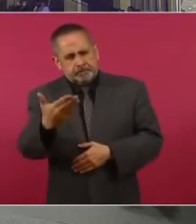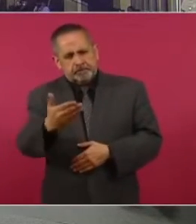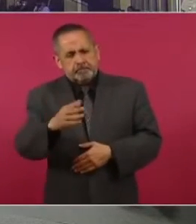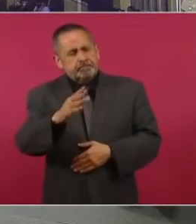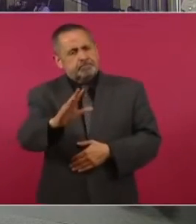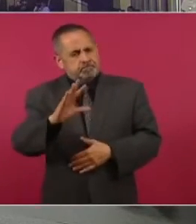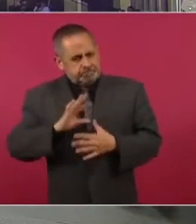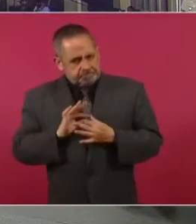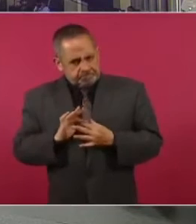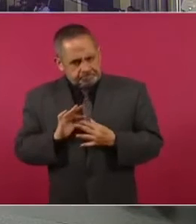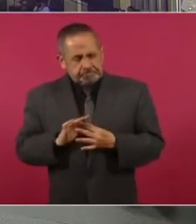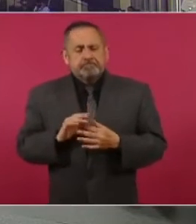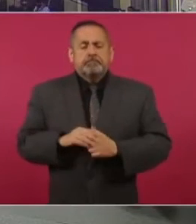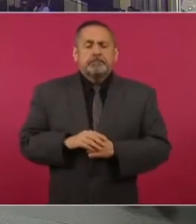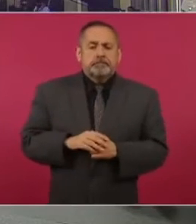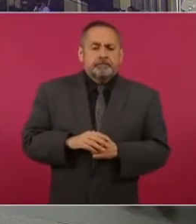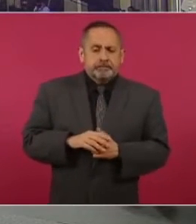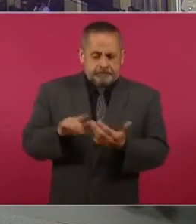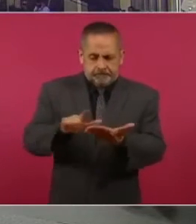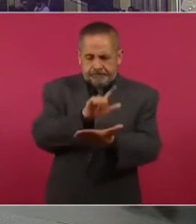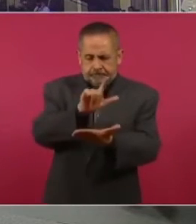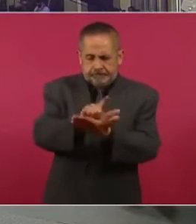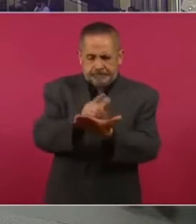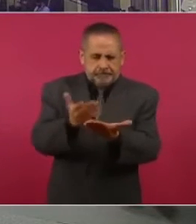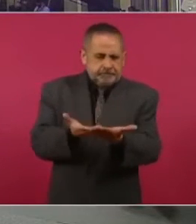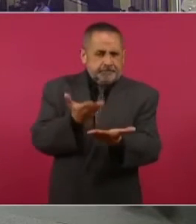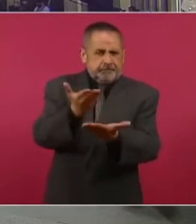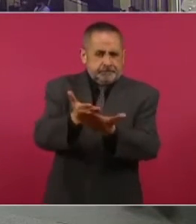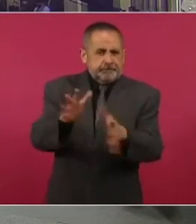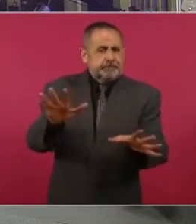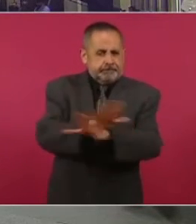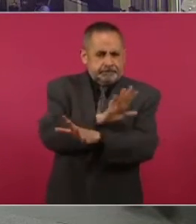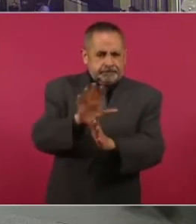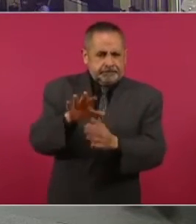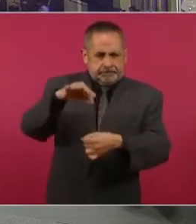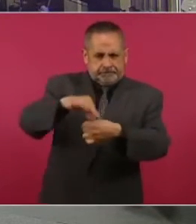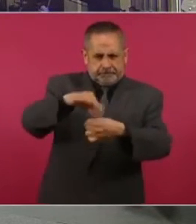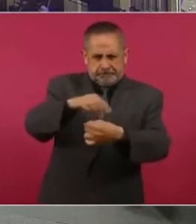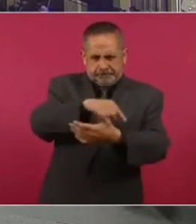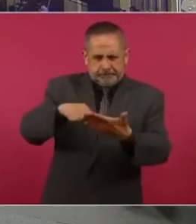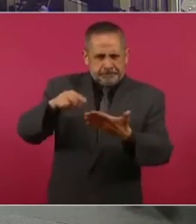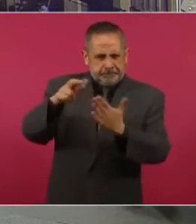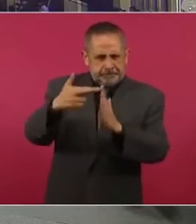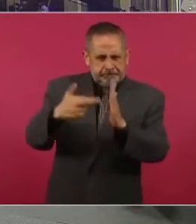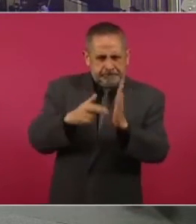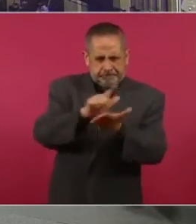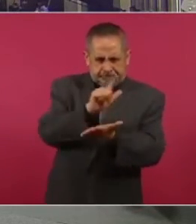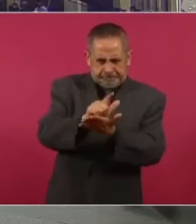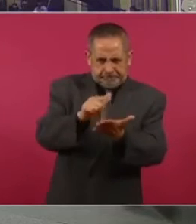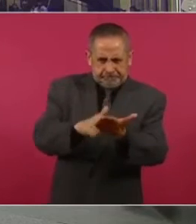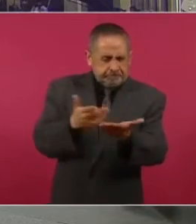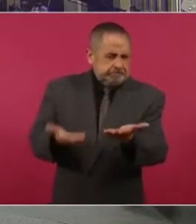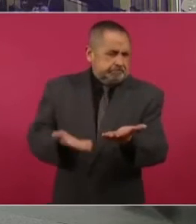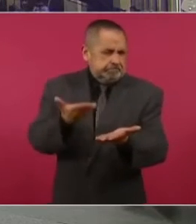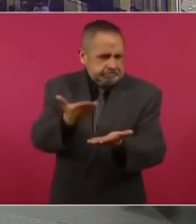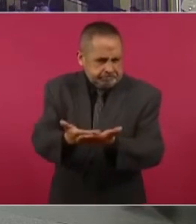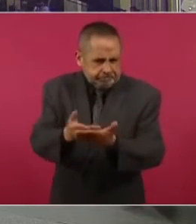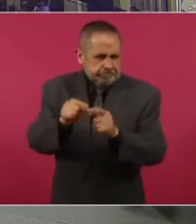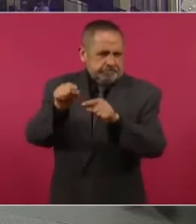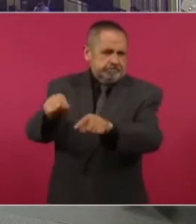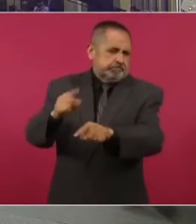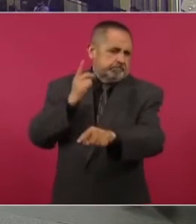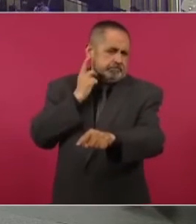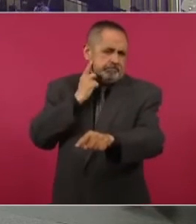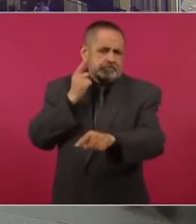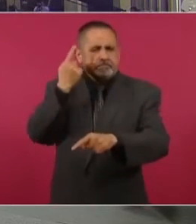comentado que el espíritu de la reforma electoral que ha enviado al Congreso de la República es precisamente para tratar de abaratar